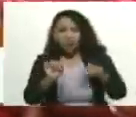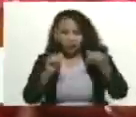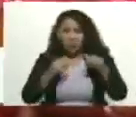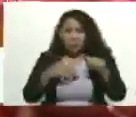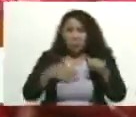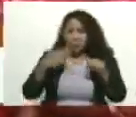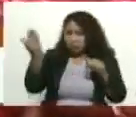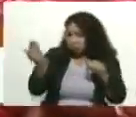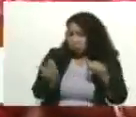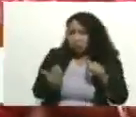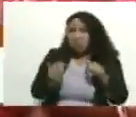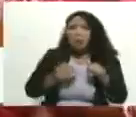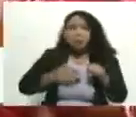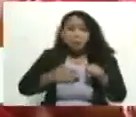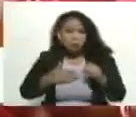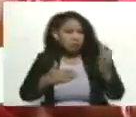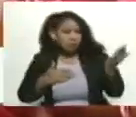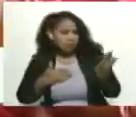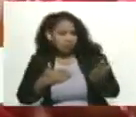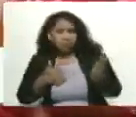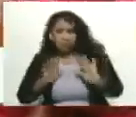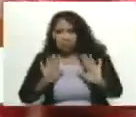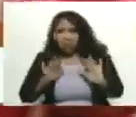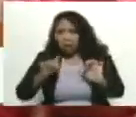venir, para Carigua, para Aure, ¿verdad?